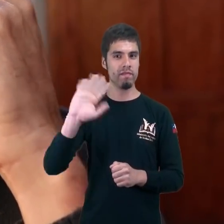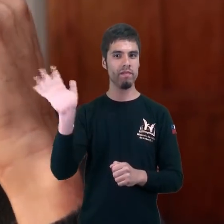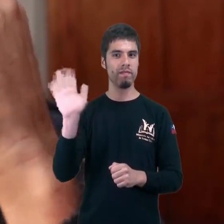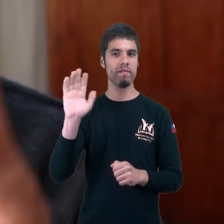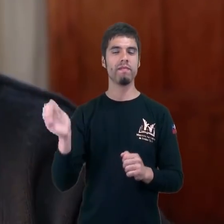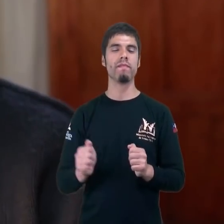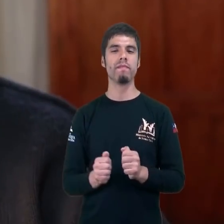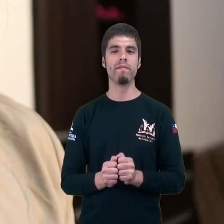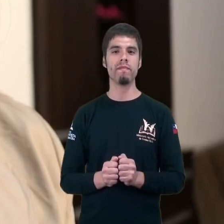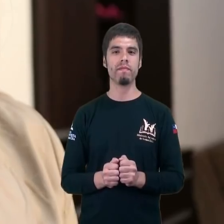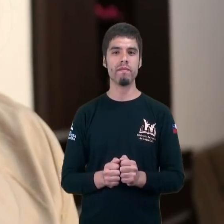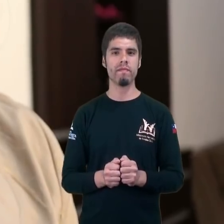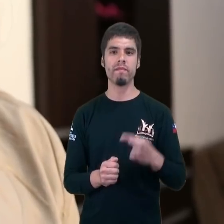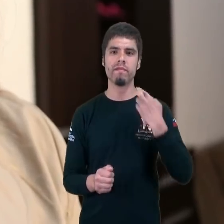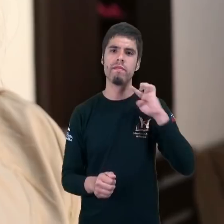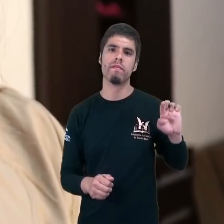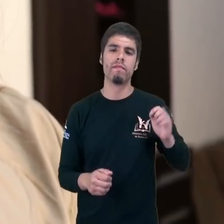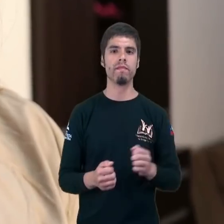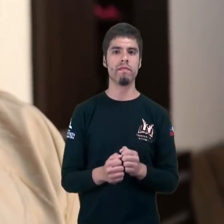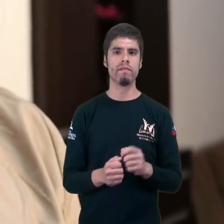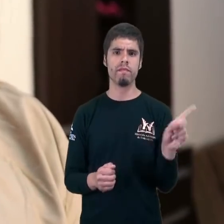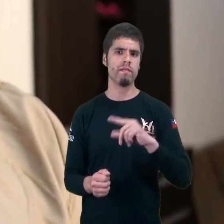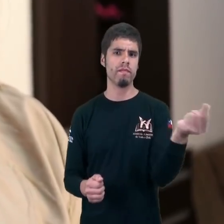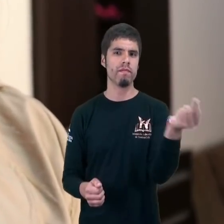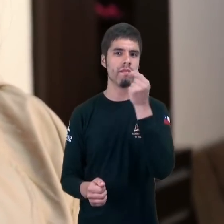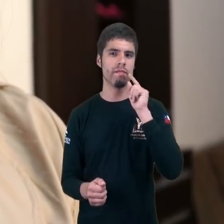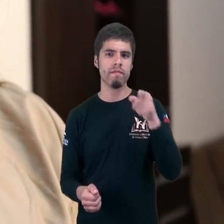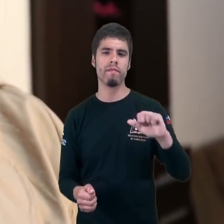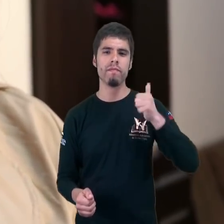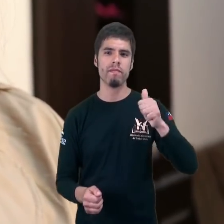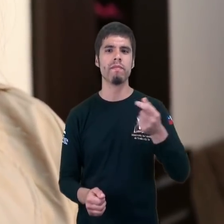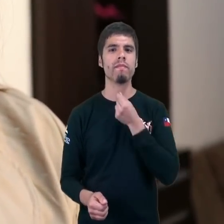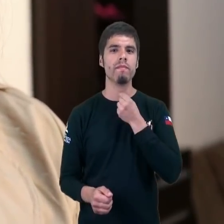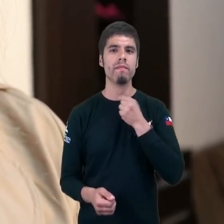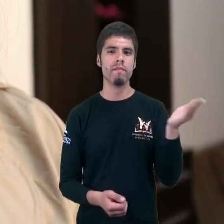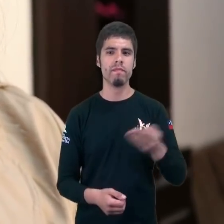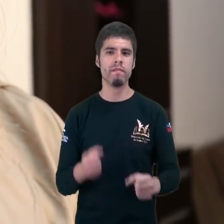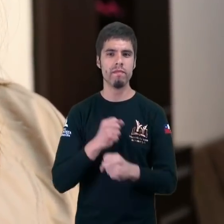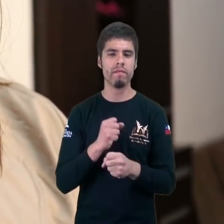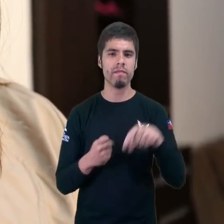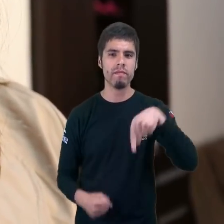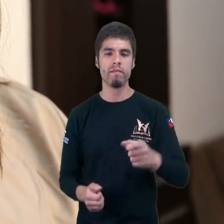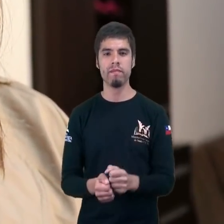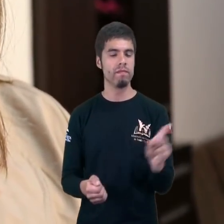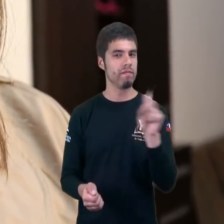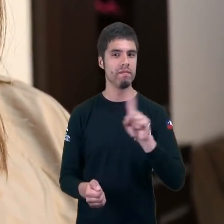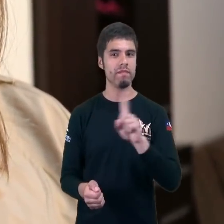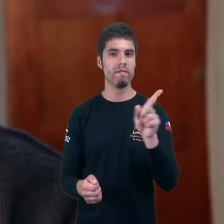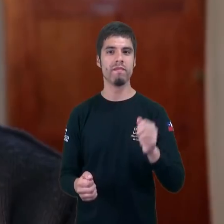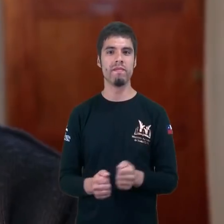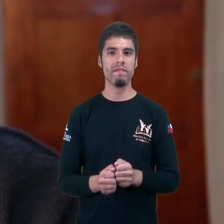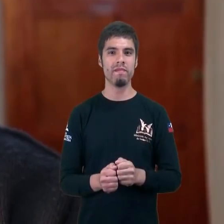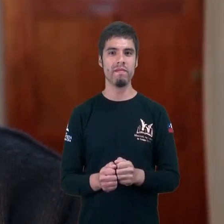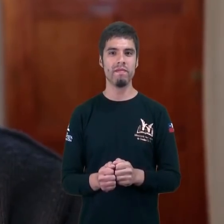Chau, chau. ¿Qué pasó? No me das que tu jefe quiere que vayas a trabajar hoy. No, amor.